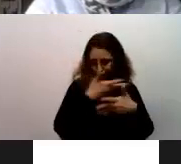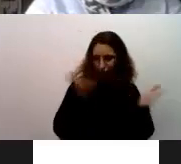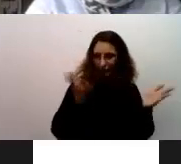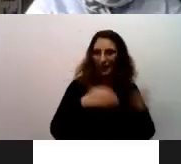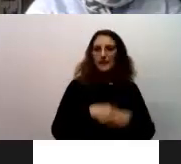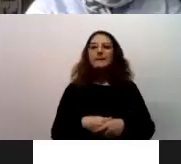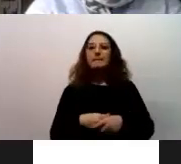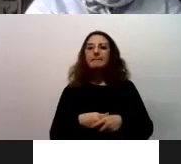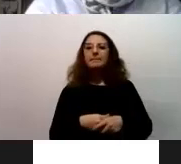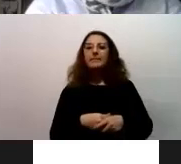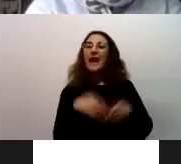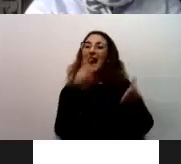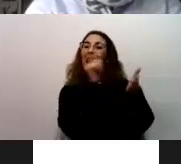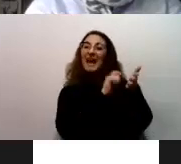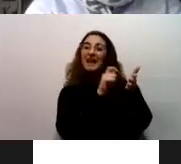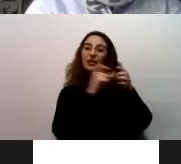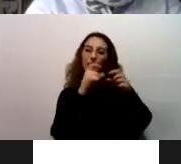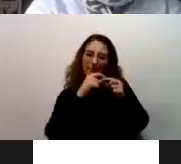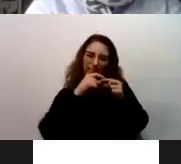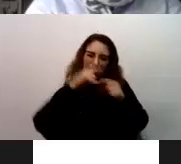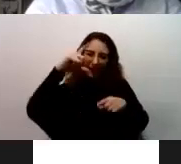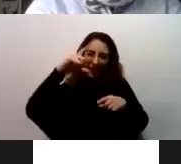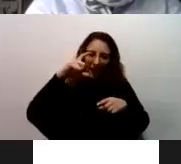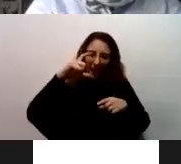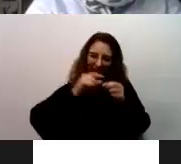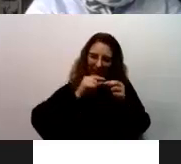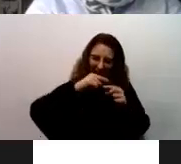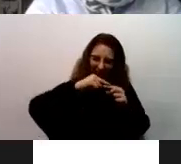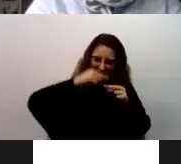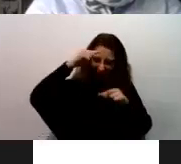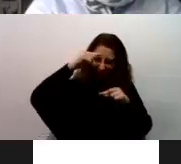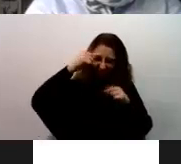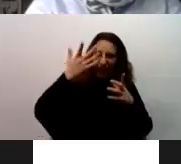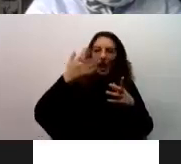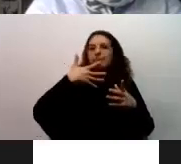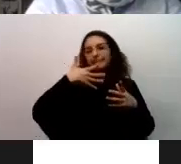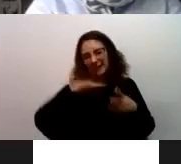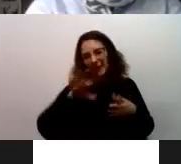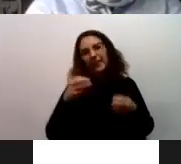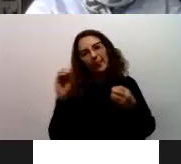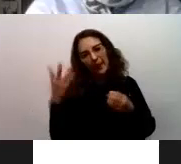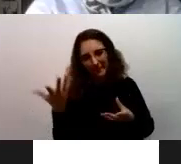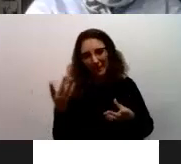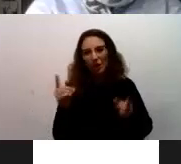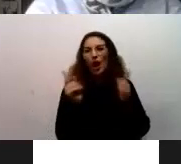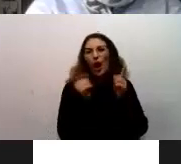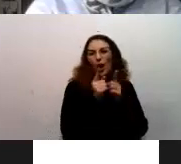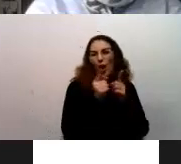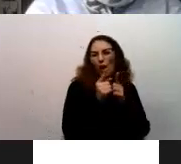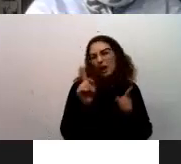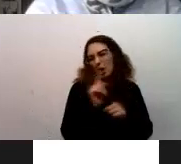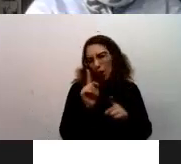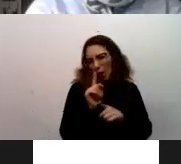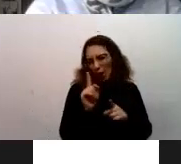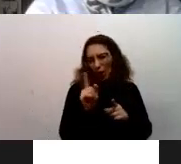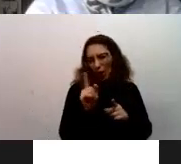Composición. La escritura mayúscula siempre es mejor interpretada. Evitar abreviaturas, evitando